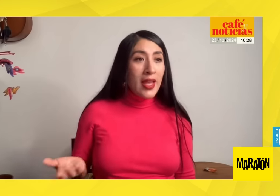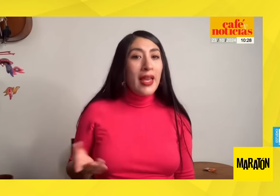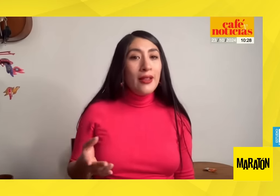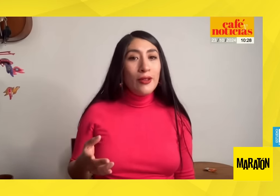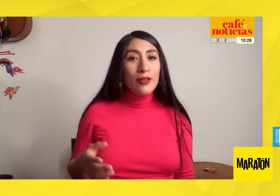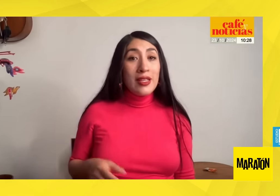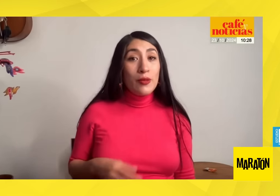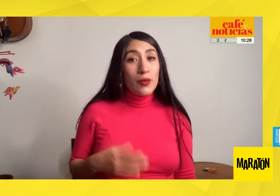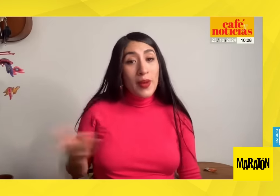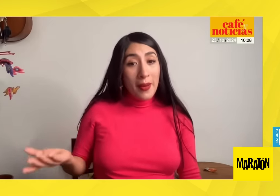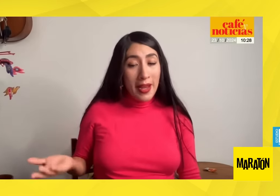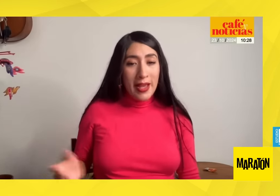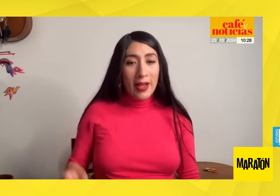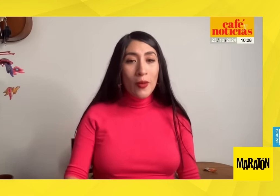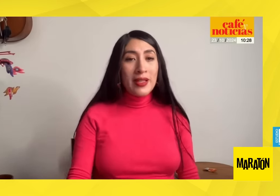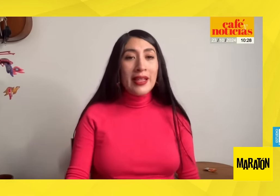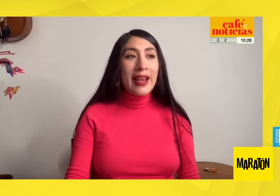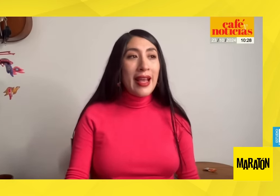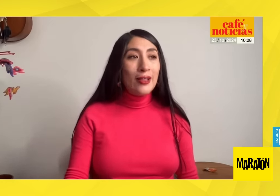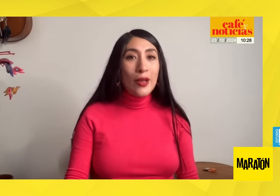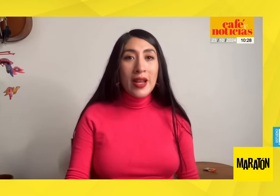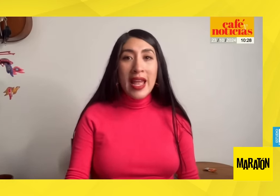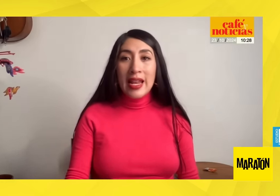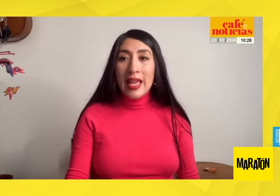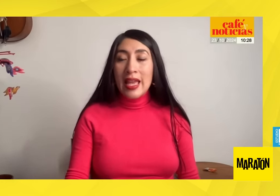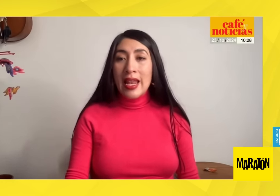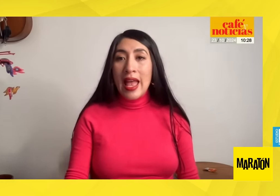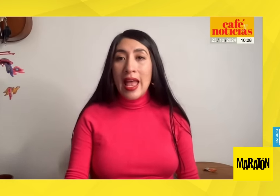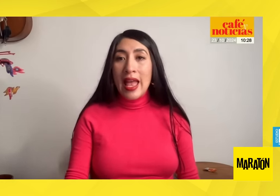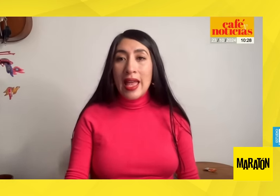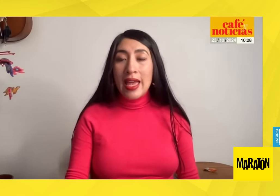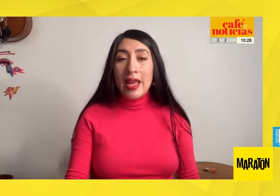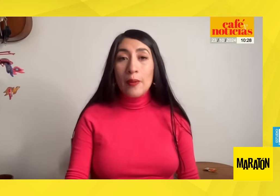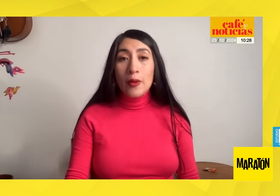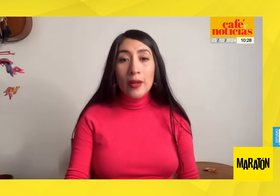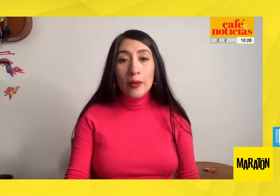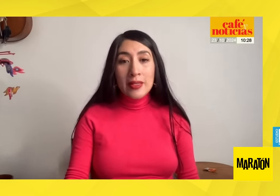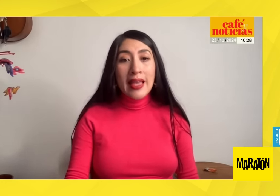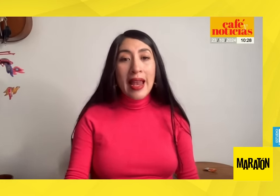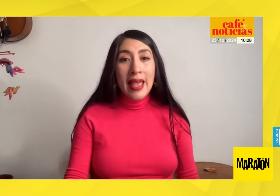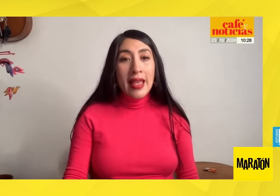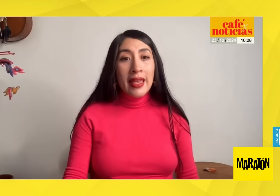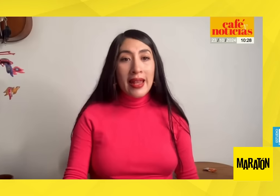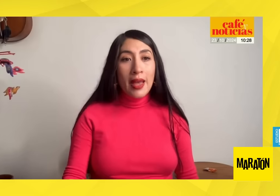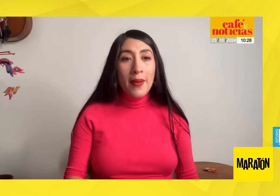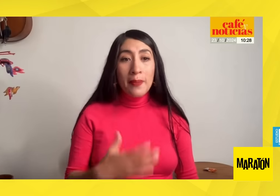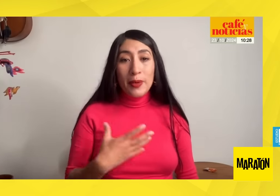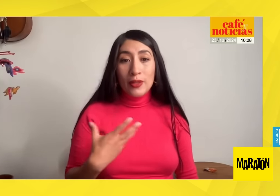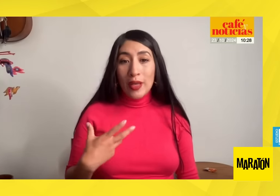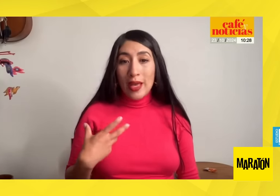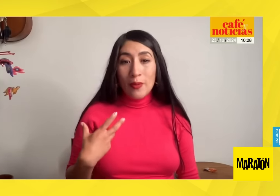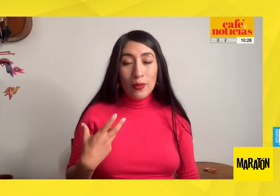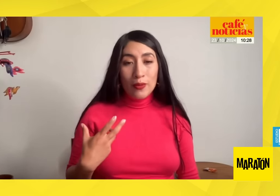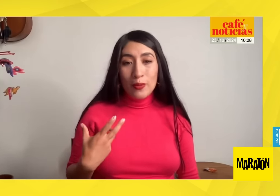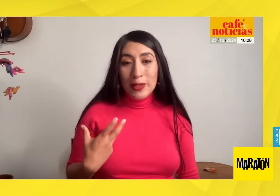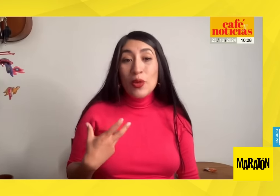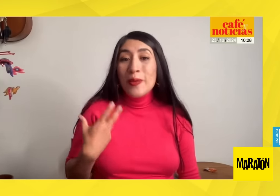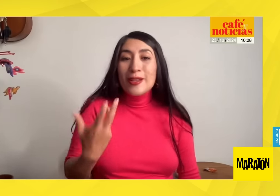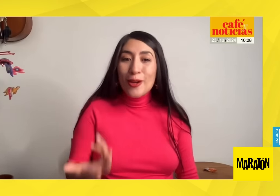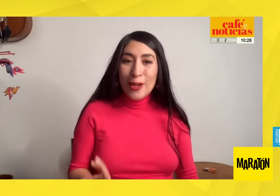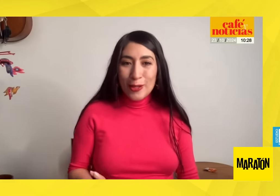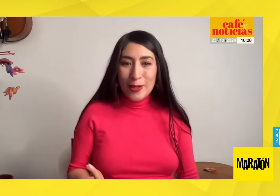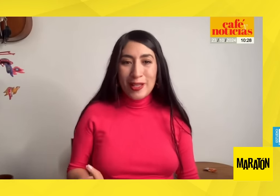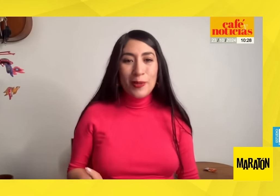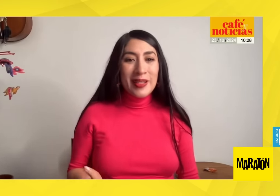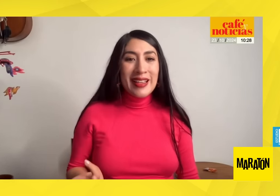abrió entonces pues para ver cómo es que reacciona eh la eh el poder judicial que andaba pues eh pues